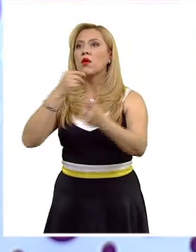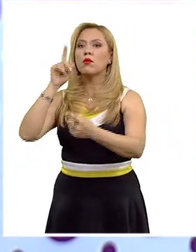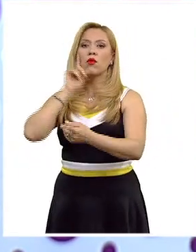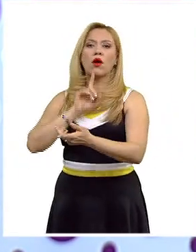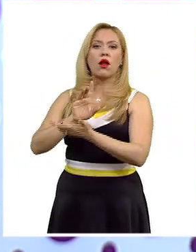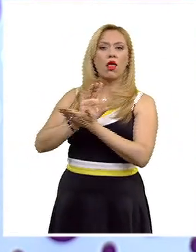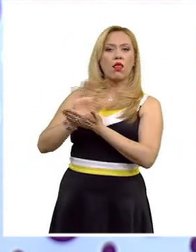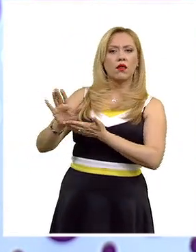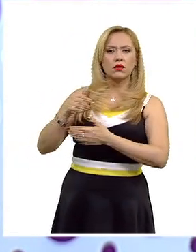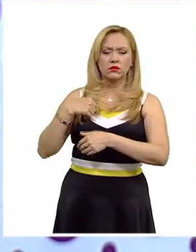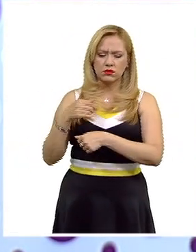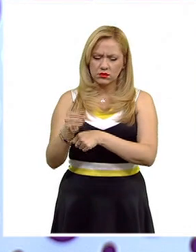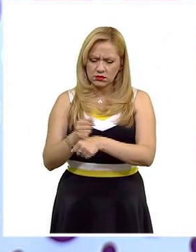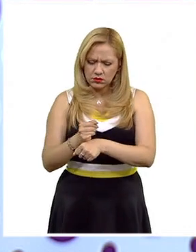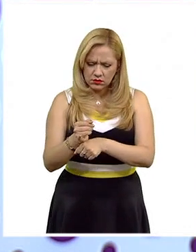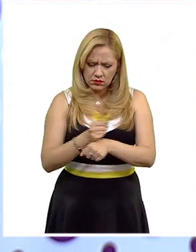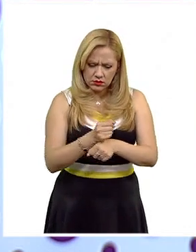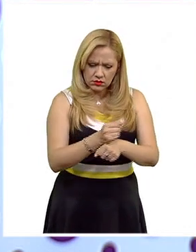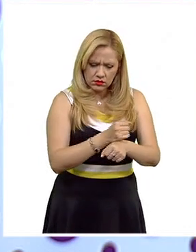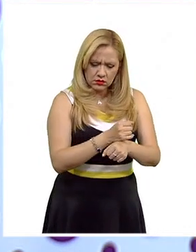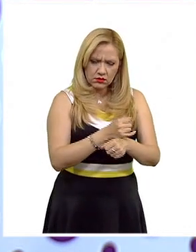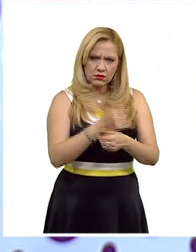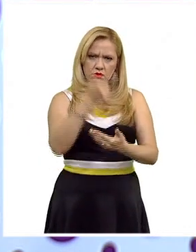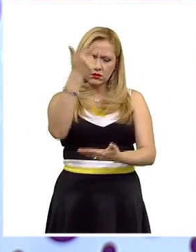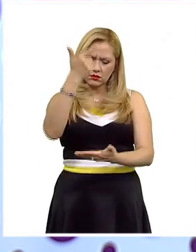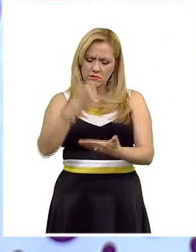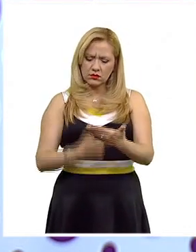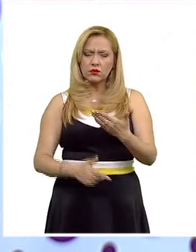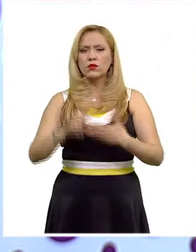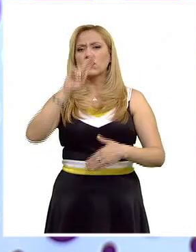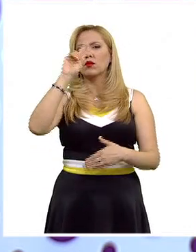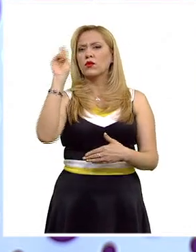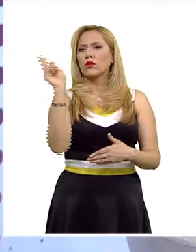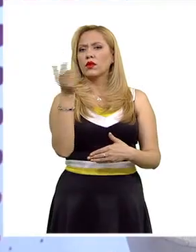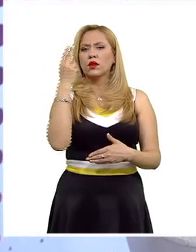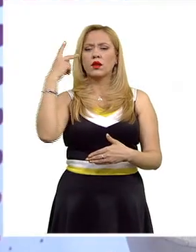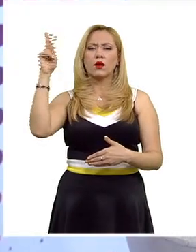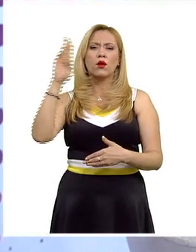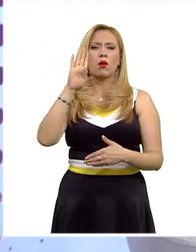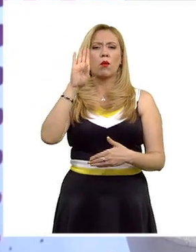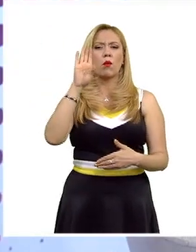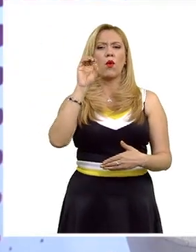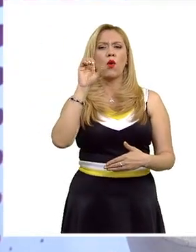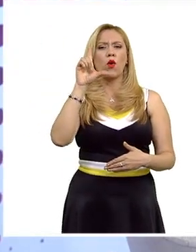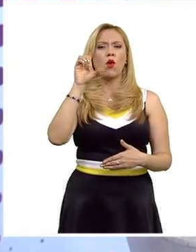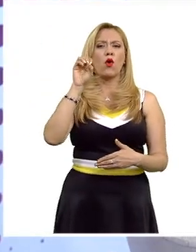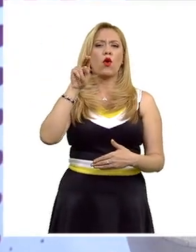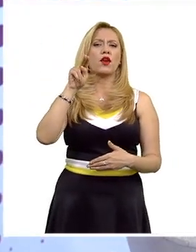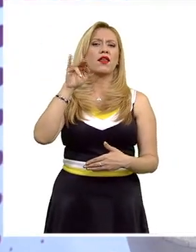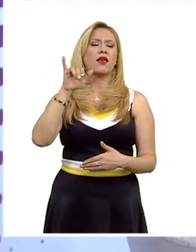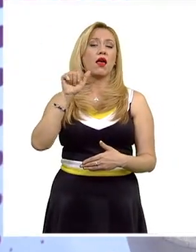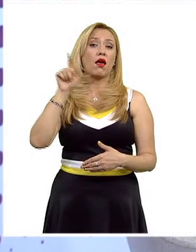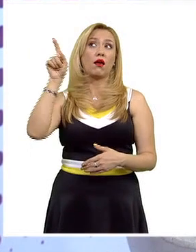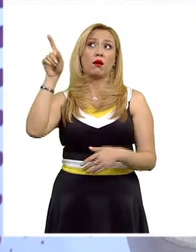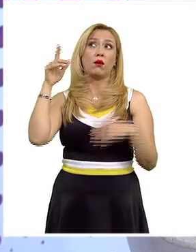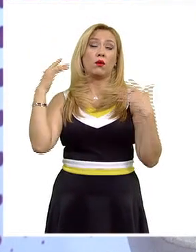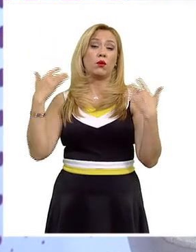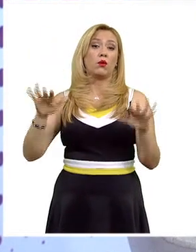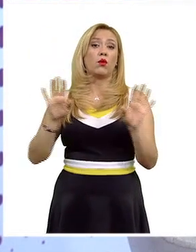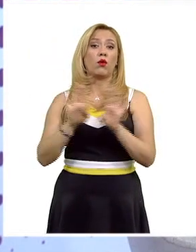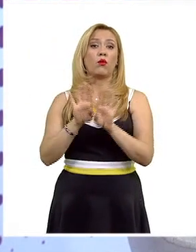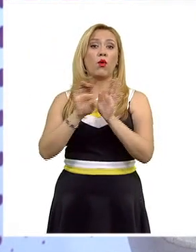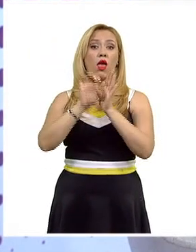doctoral, me encontré por ahí un registro de la Universidad de Bolonia, que es la universidad modelo de las universidades de